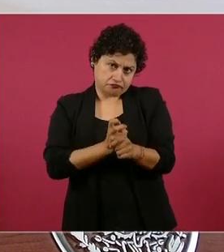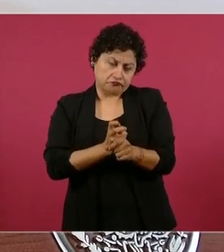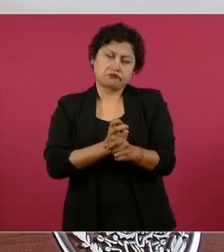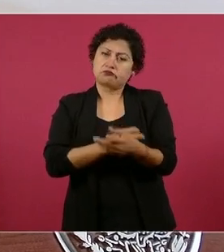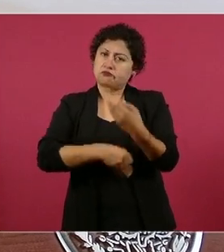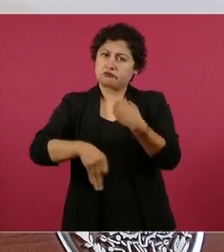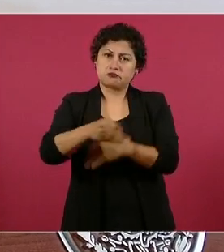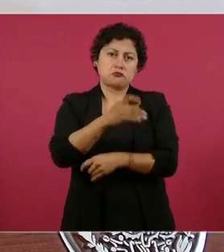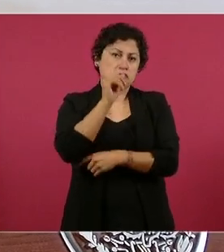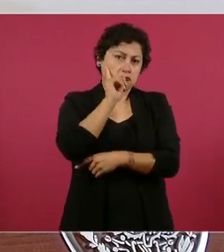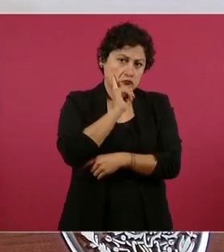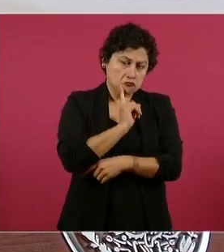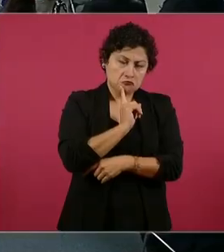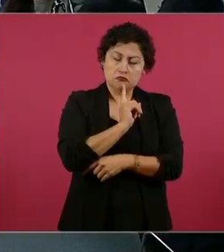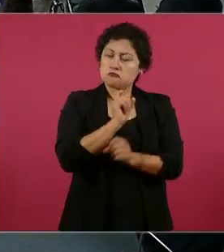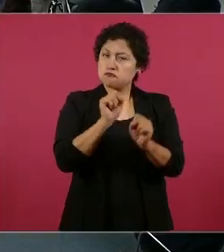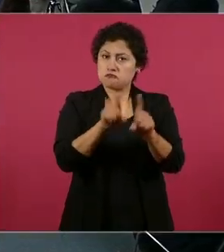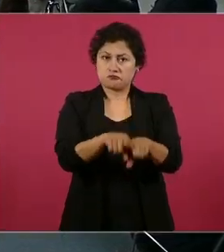invitadas.